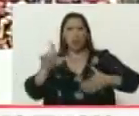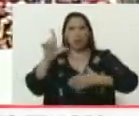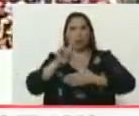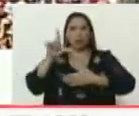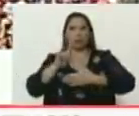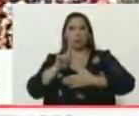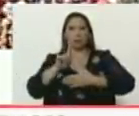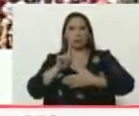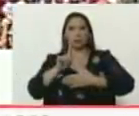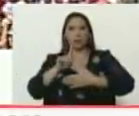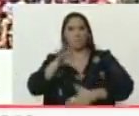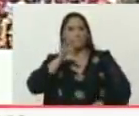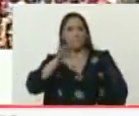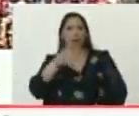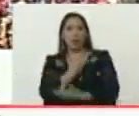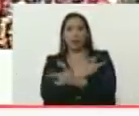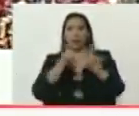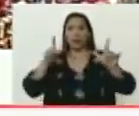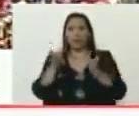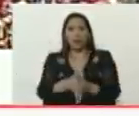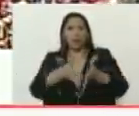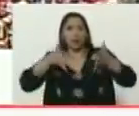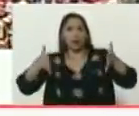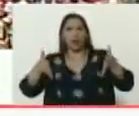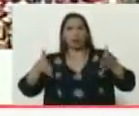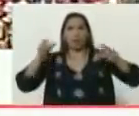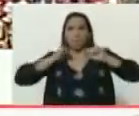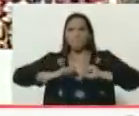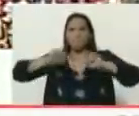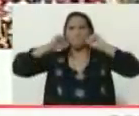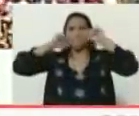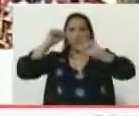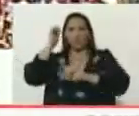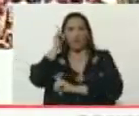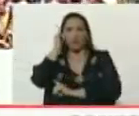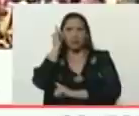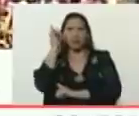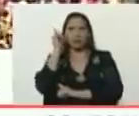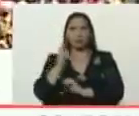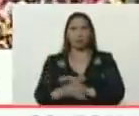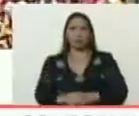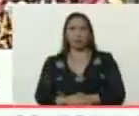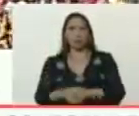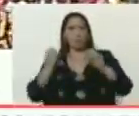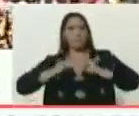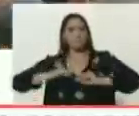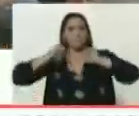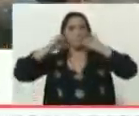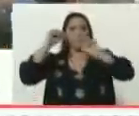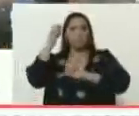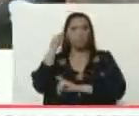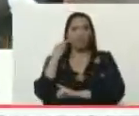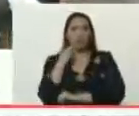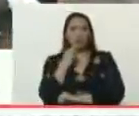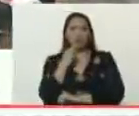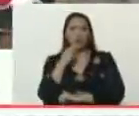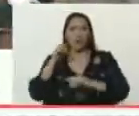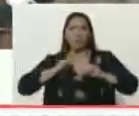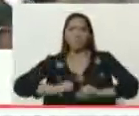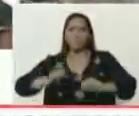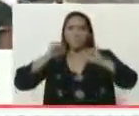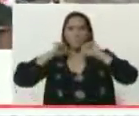de una patria libre, de una patria grande. ¡Que viva Yaracuy! ¡Que viva Bolívar! ¡Que